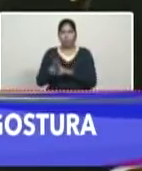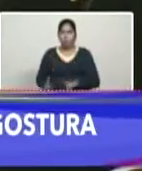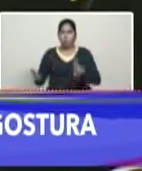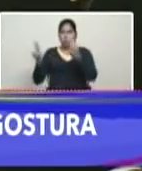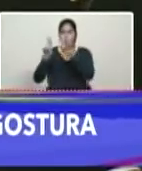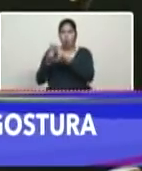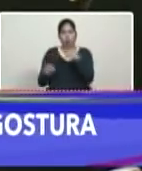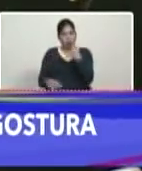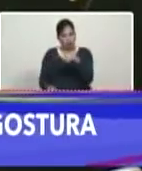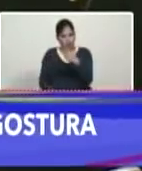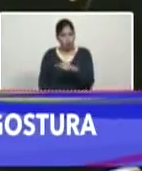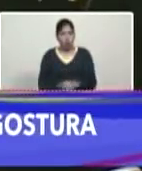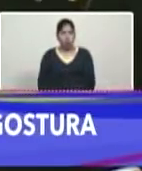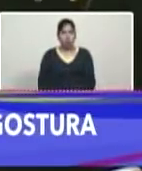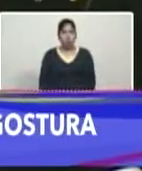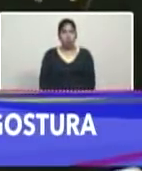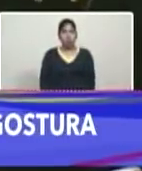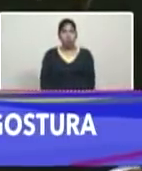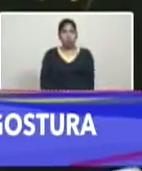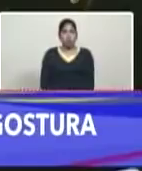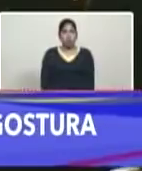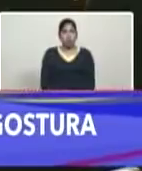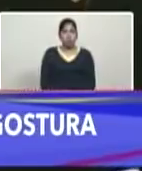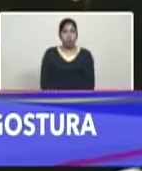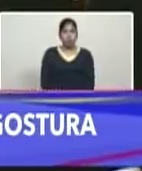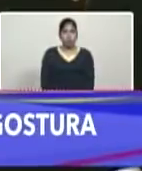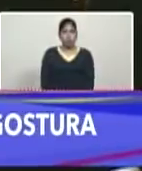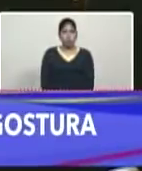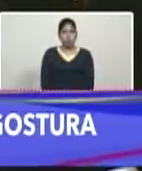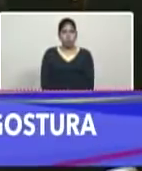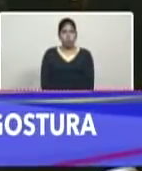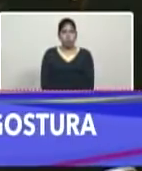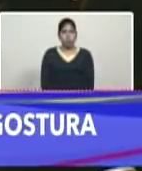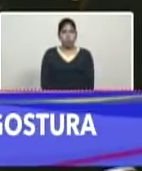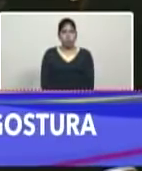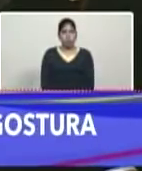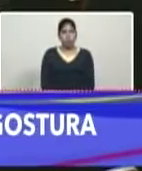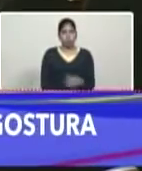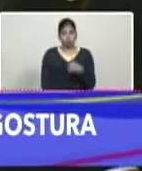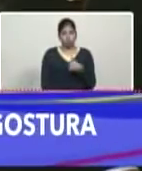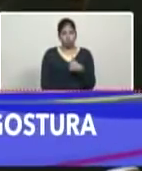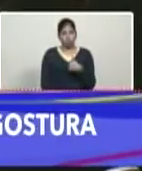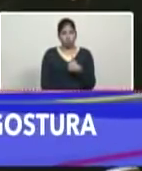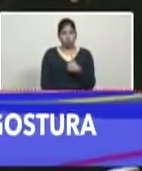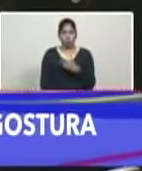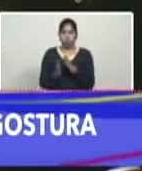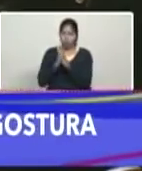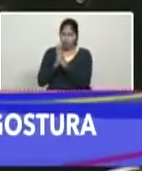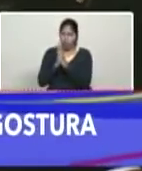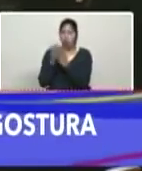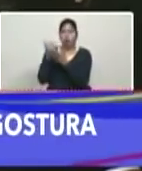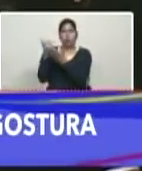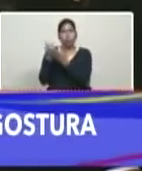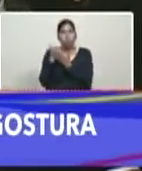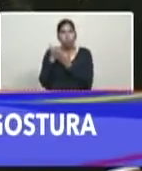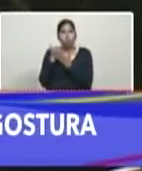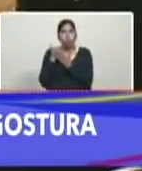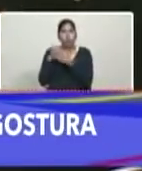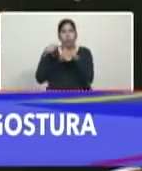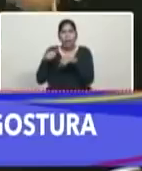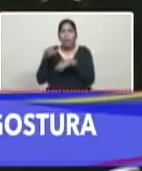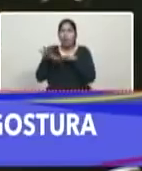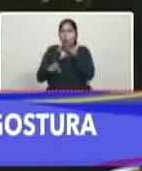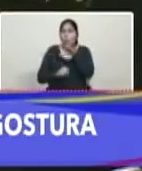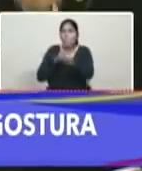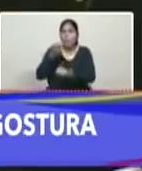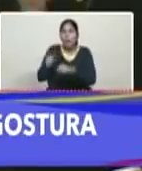Unidas. Y yo les he pedido de manera especial que nos ayuden a comprar las